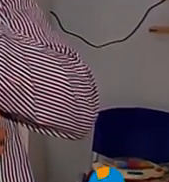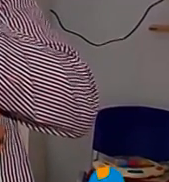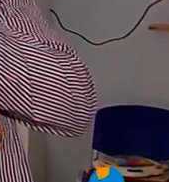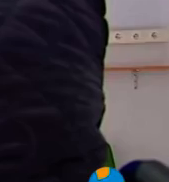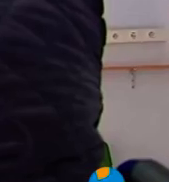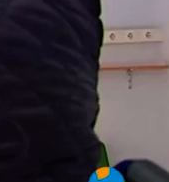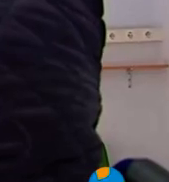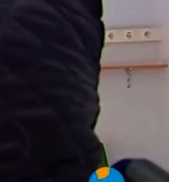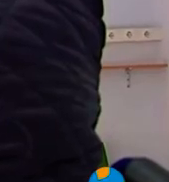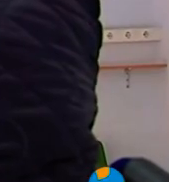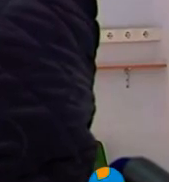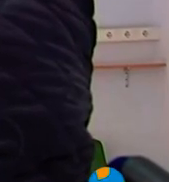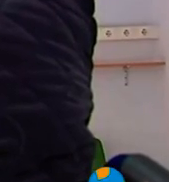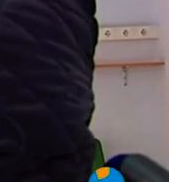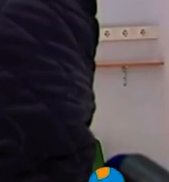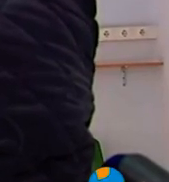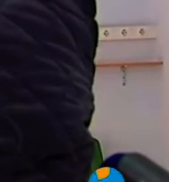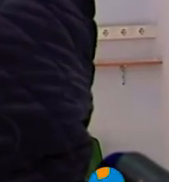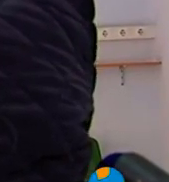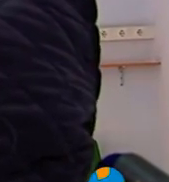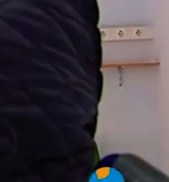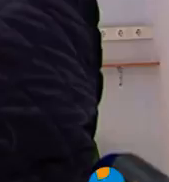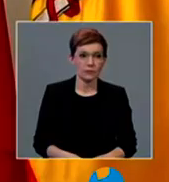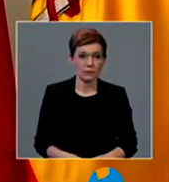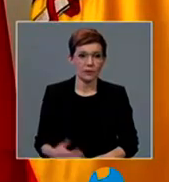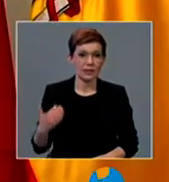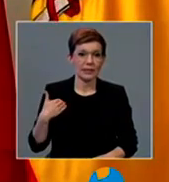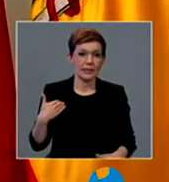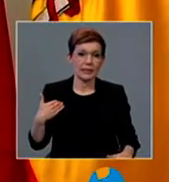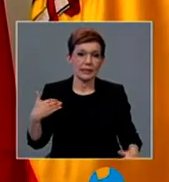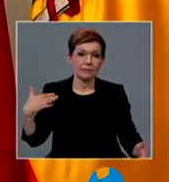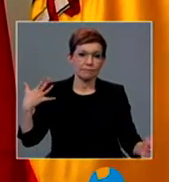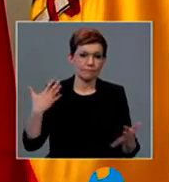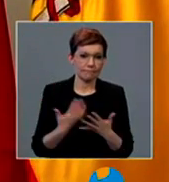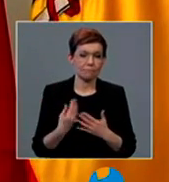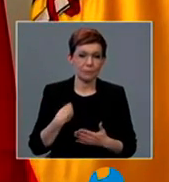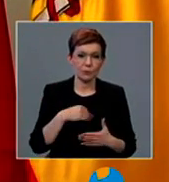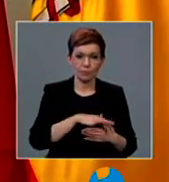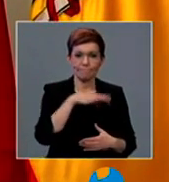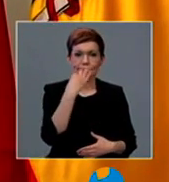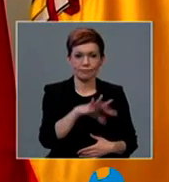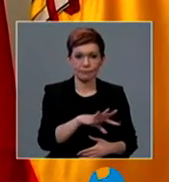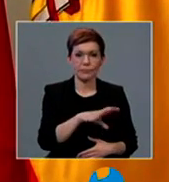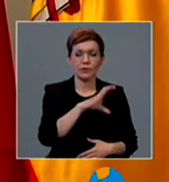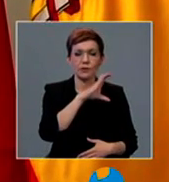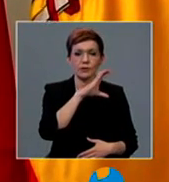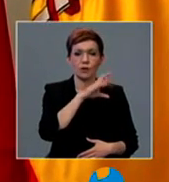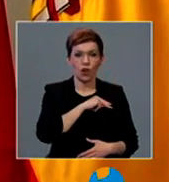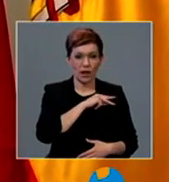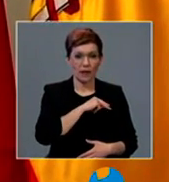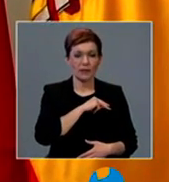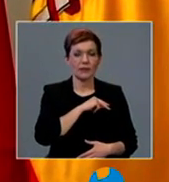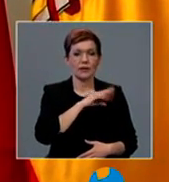ciudadanos Felipe cello ya llevamos mucho tiempo pidiendo el ceser concejal pero en cualquier caso esto es una